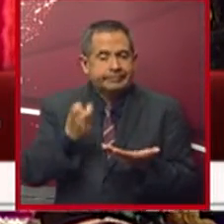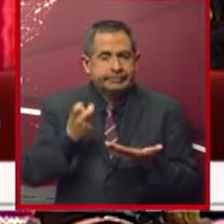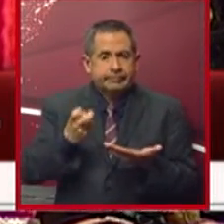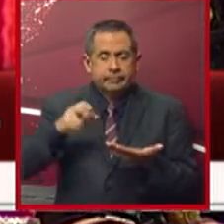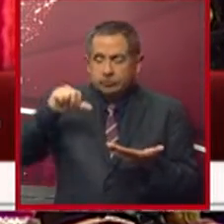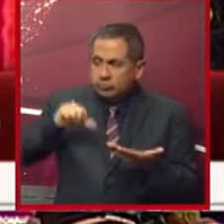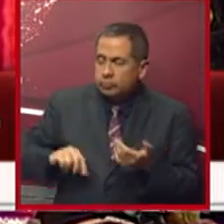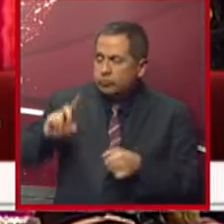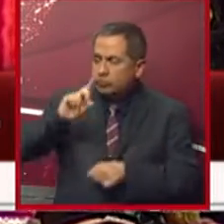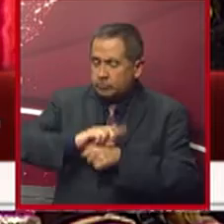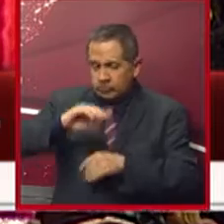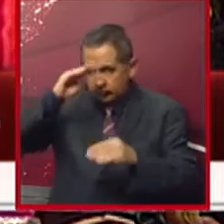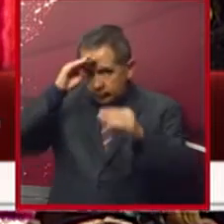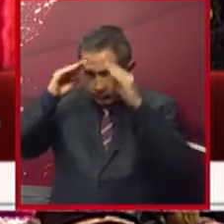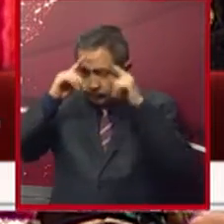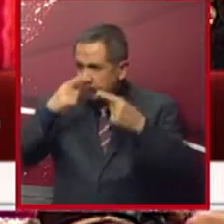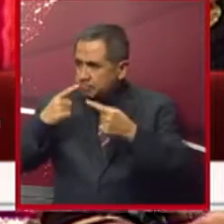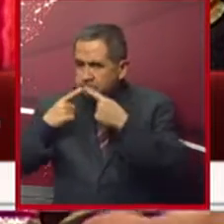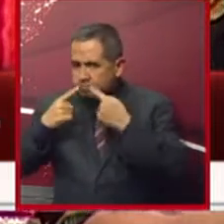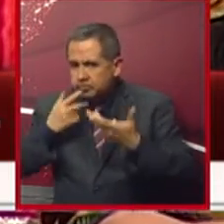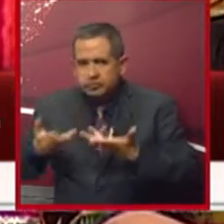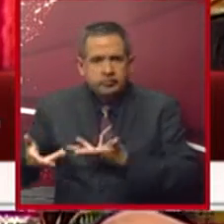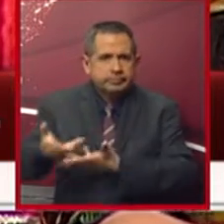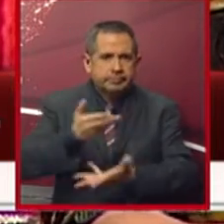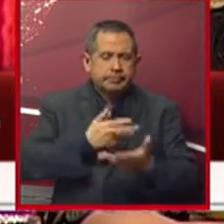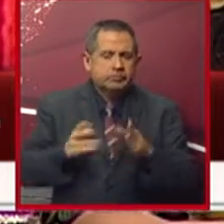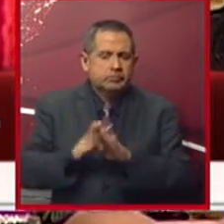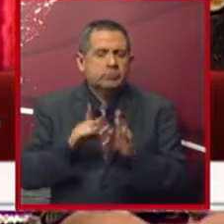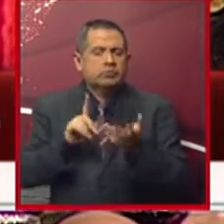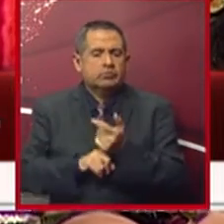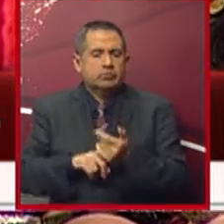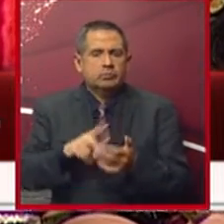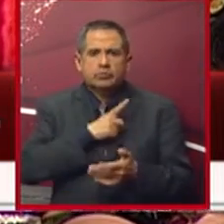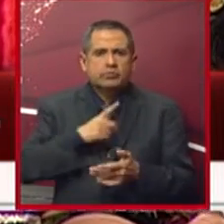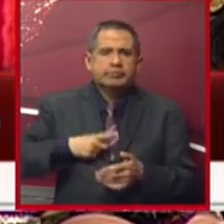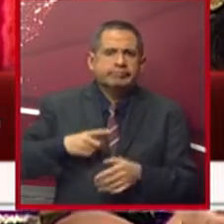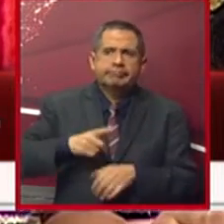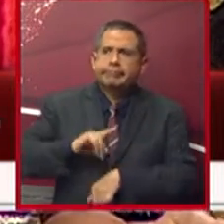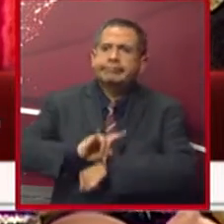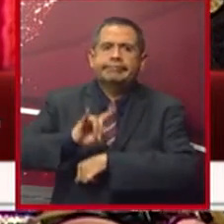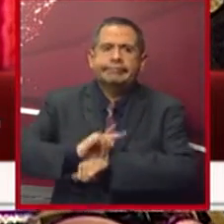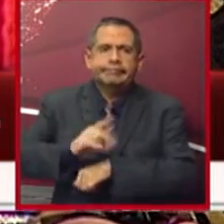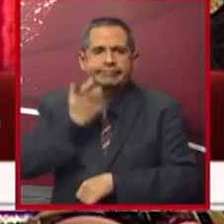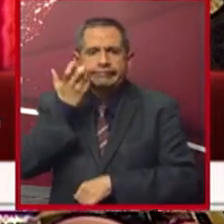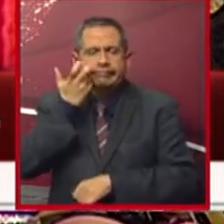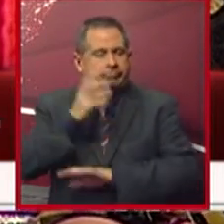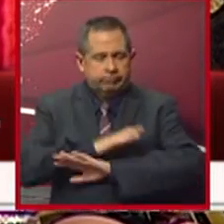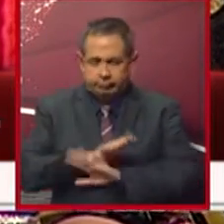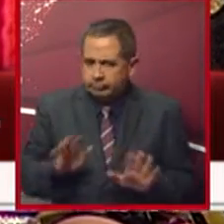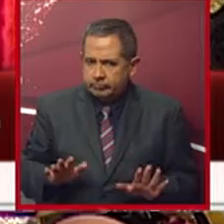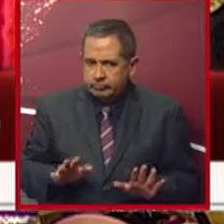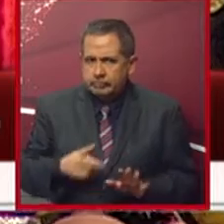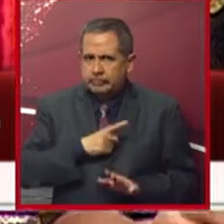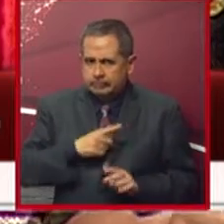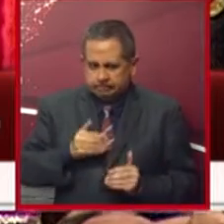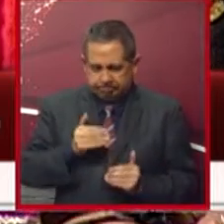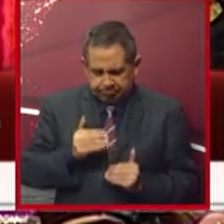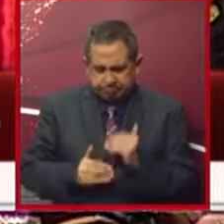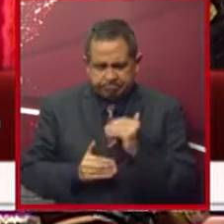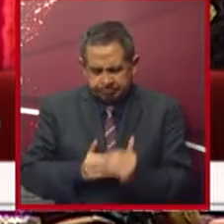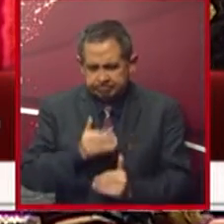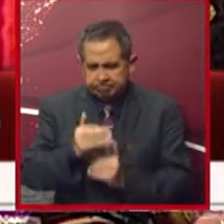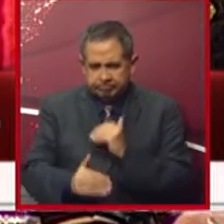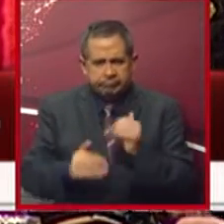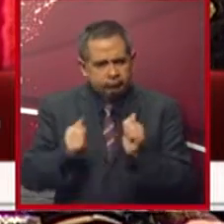día de hoy y estas mesas tiene y obedece al que no queremos simular. Hemos ido avanzando en términos